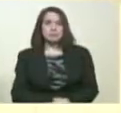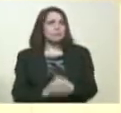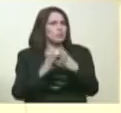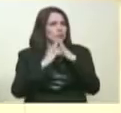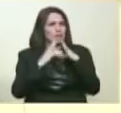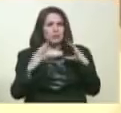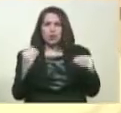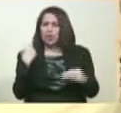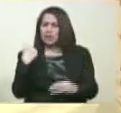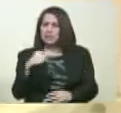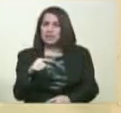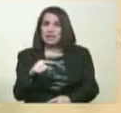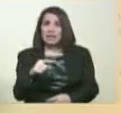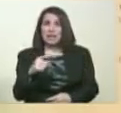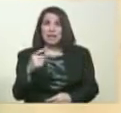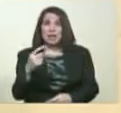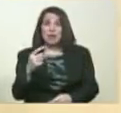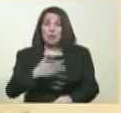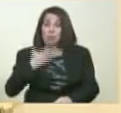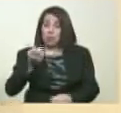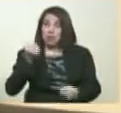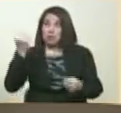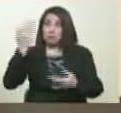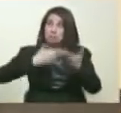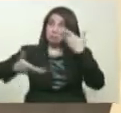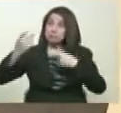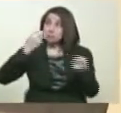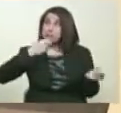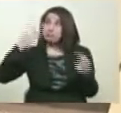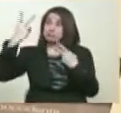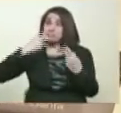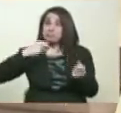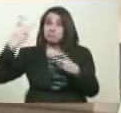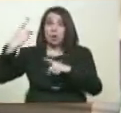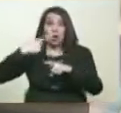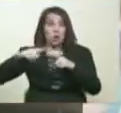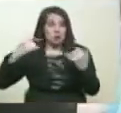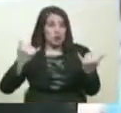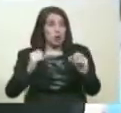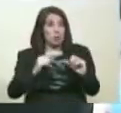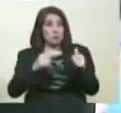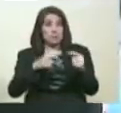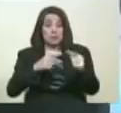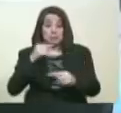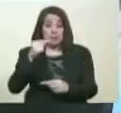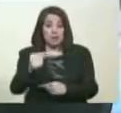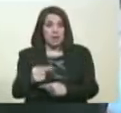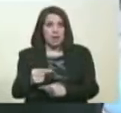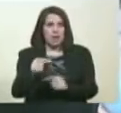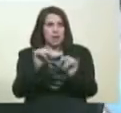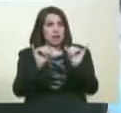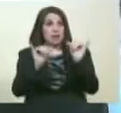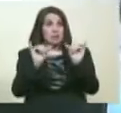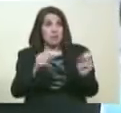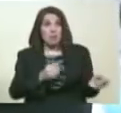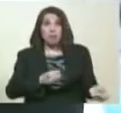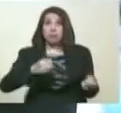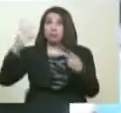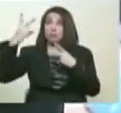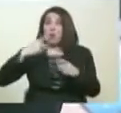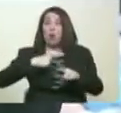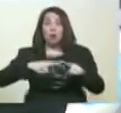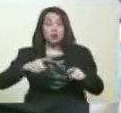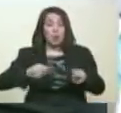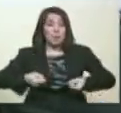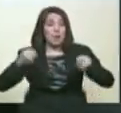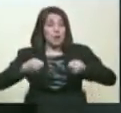tienen potencialidades para la exportación, tienen ya capacidad instalada para comenzar a partir de mañana mismo para exportar a los mercados